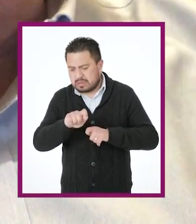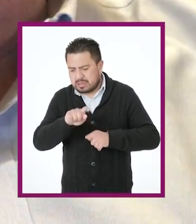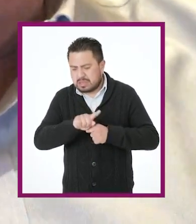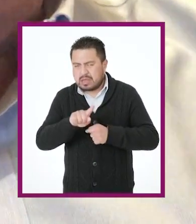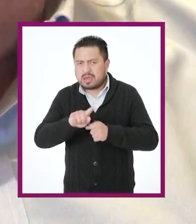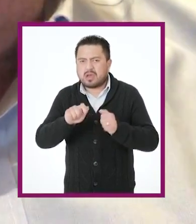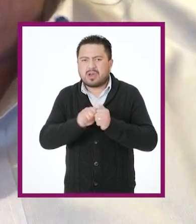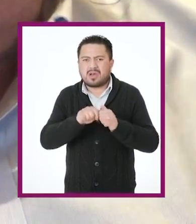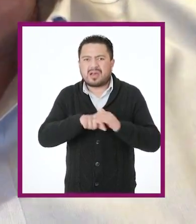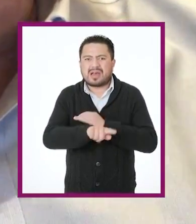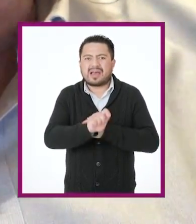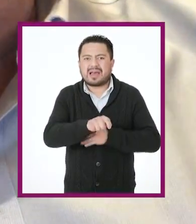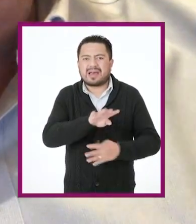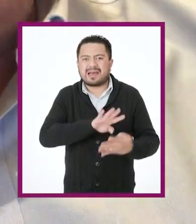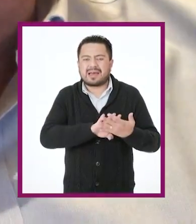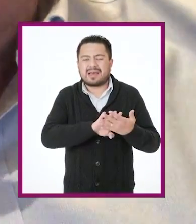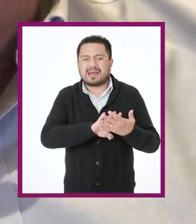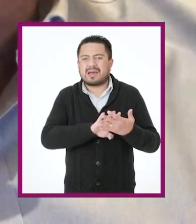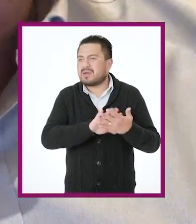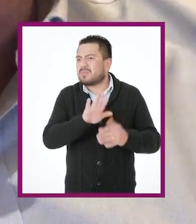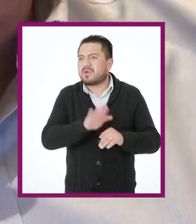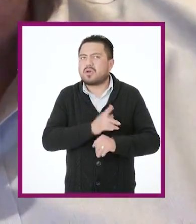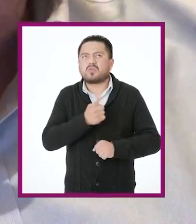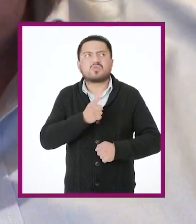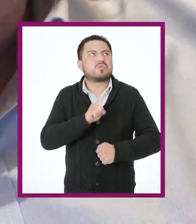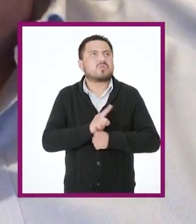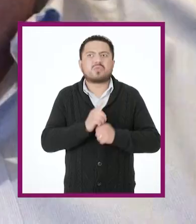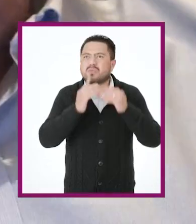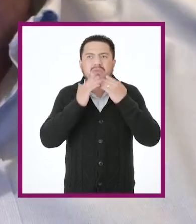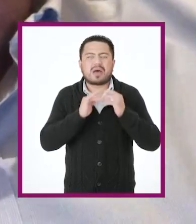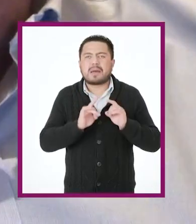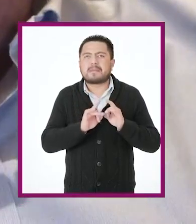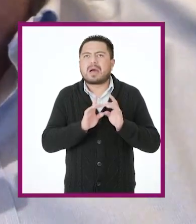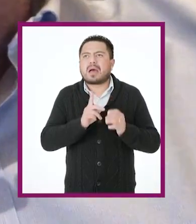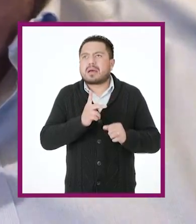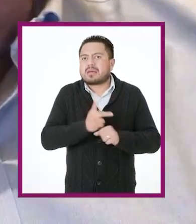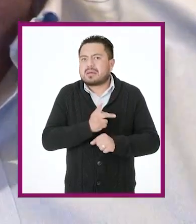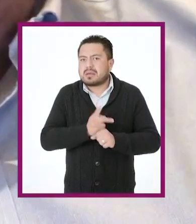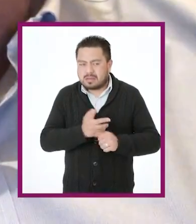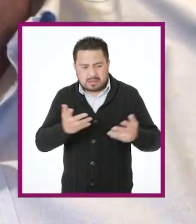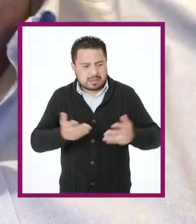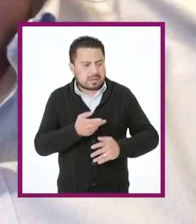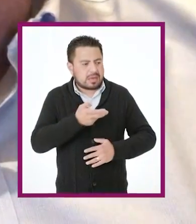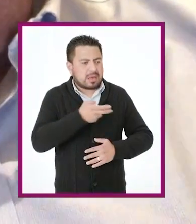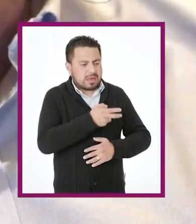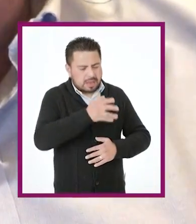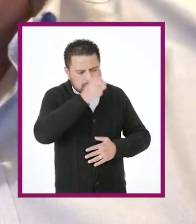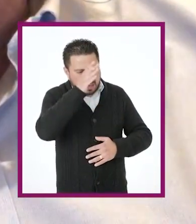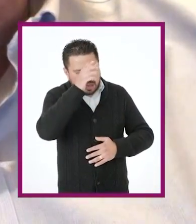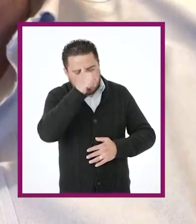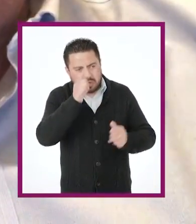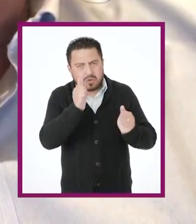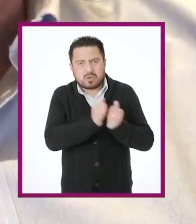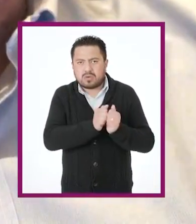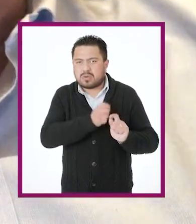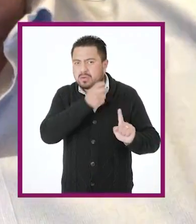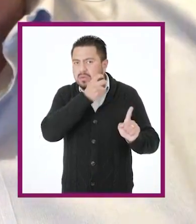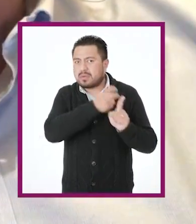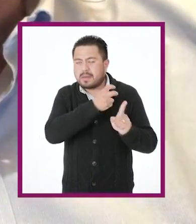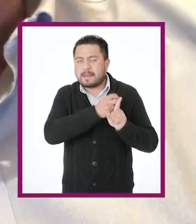haciendo una raya diaria en los muros de un calabozo, porque no había pasado un día sin que ocurriera algo que lo